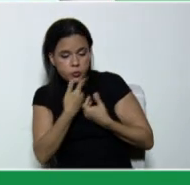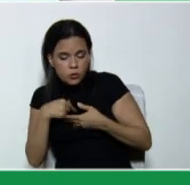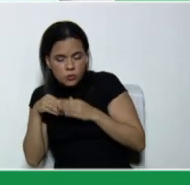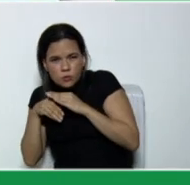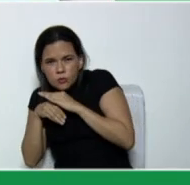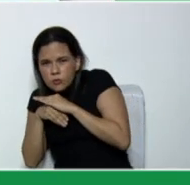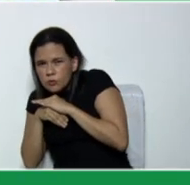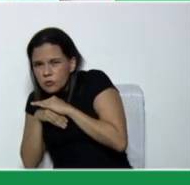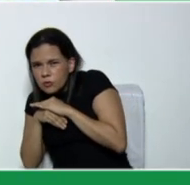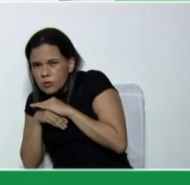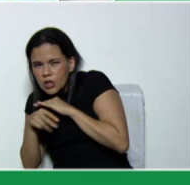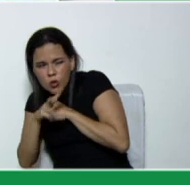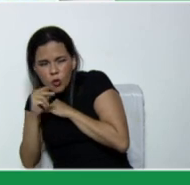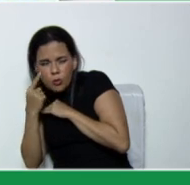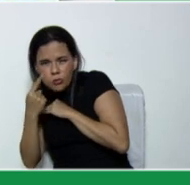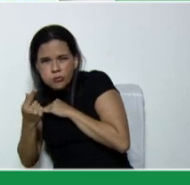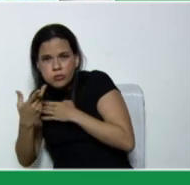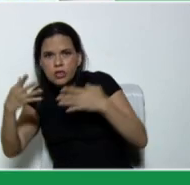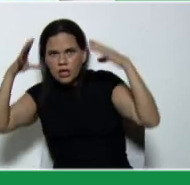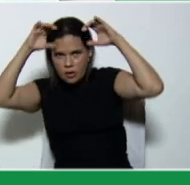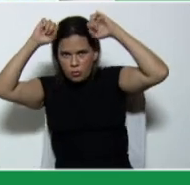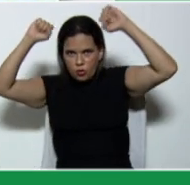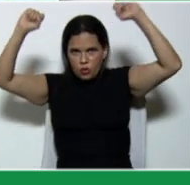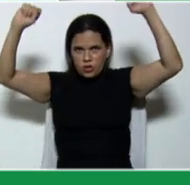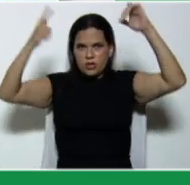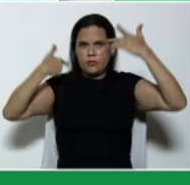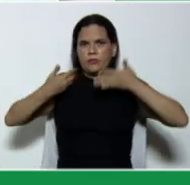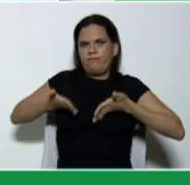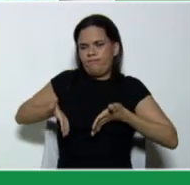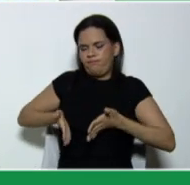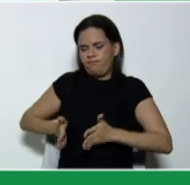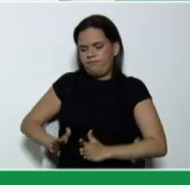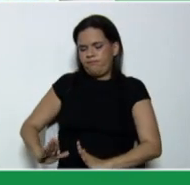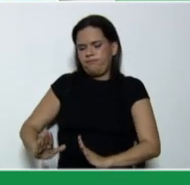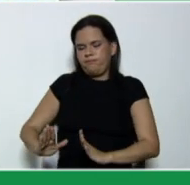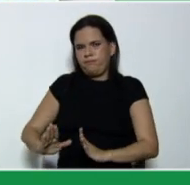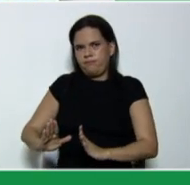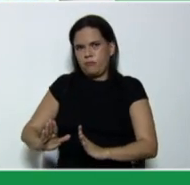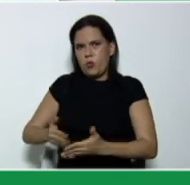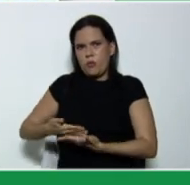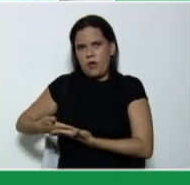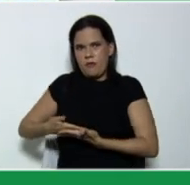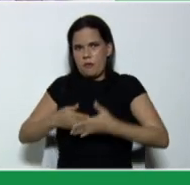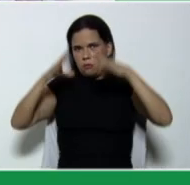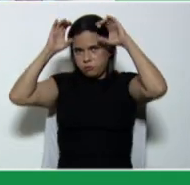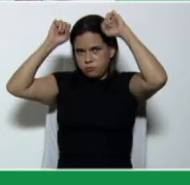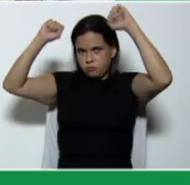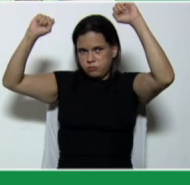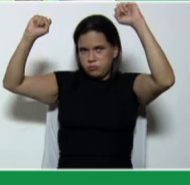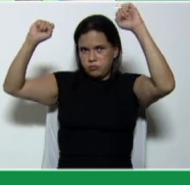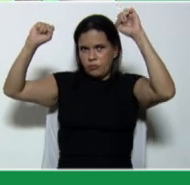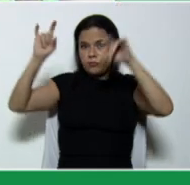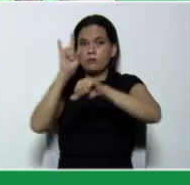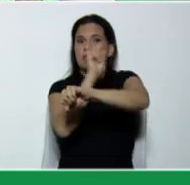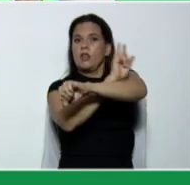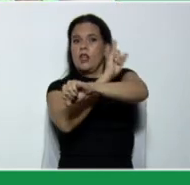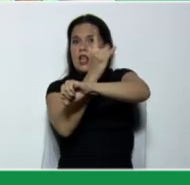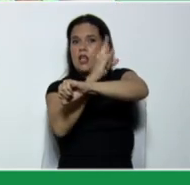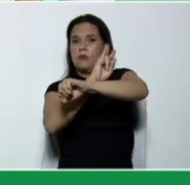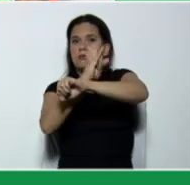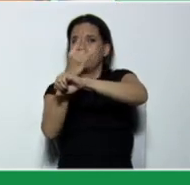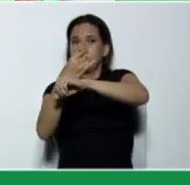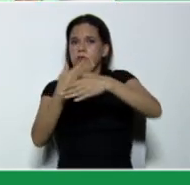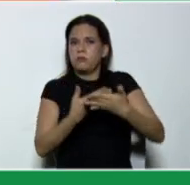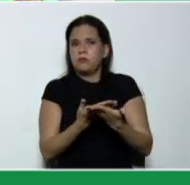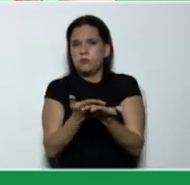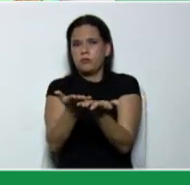los bogotes que no se lava. Mariposa tuvo un terner, la sabana le ofrece